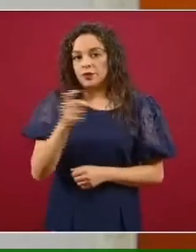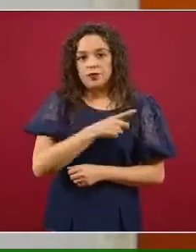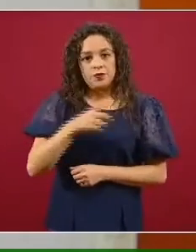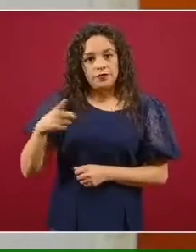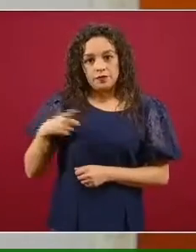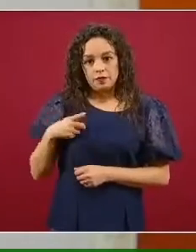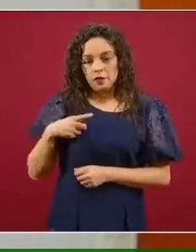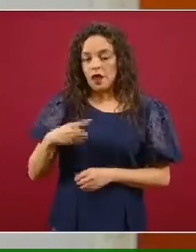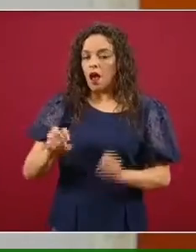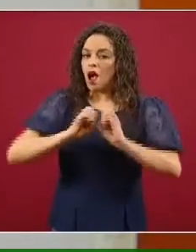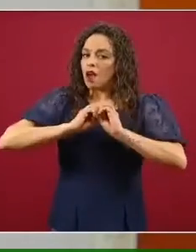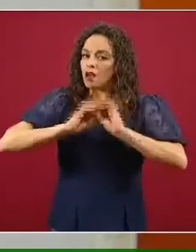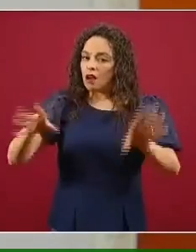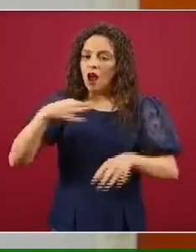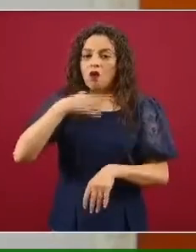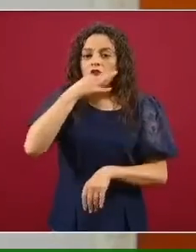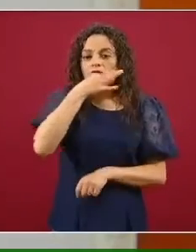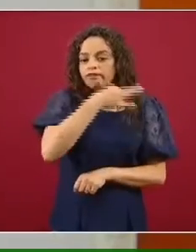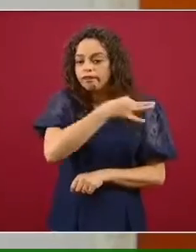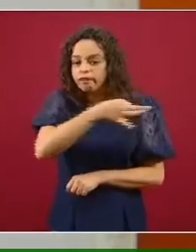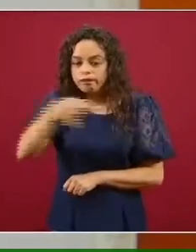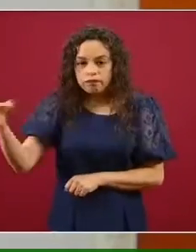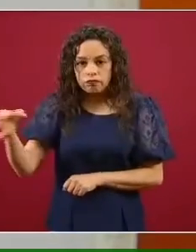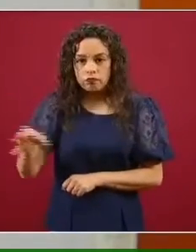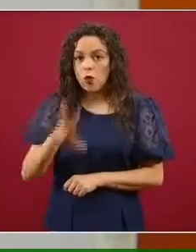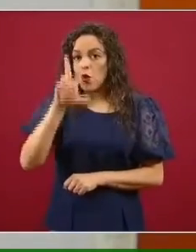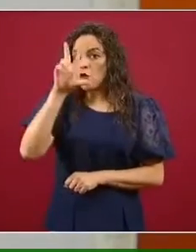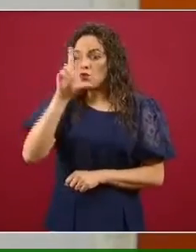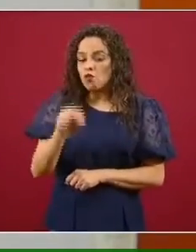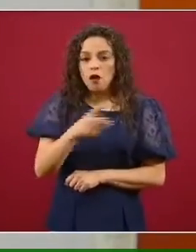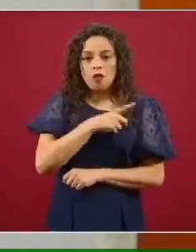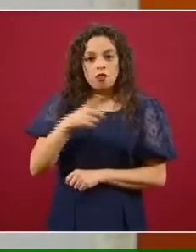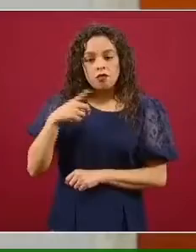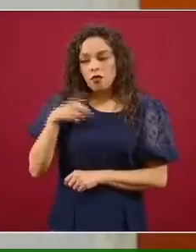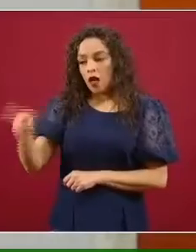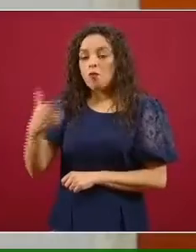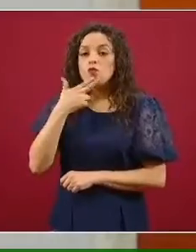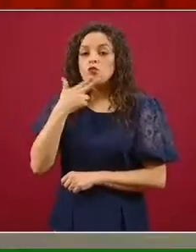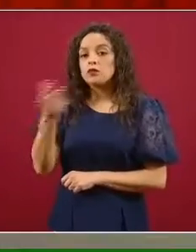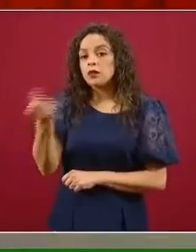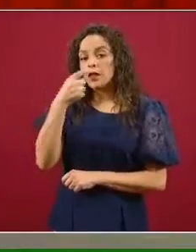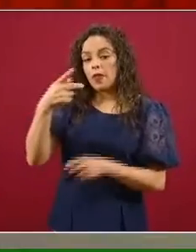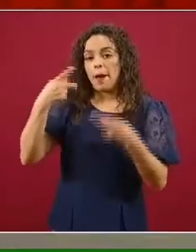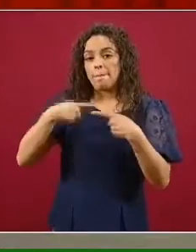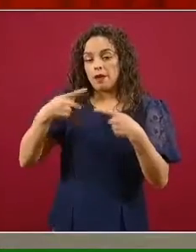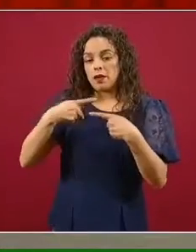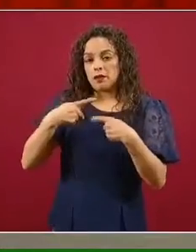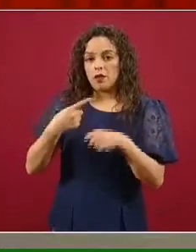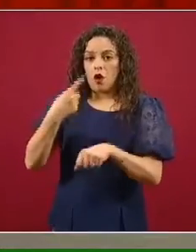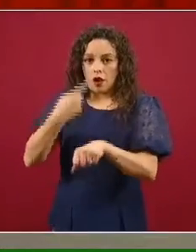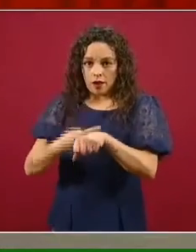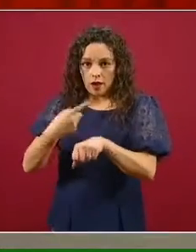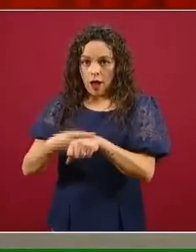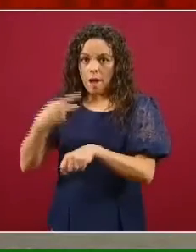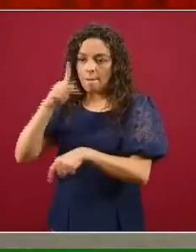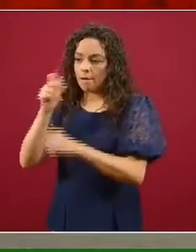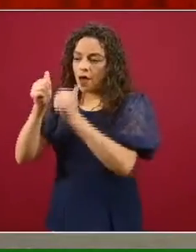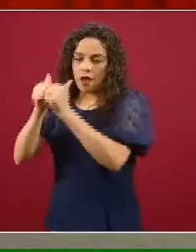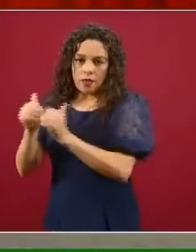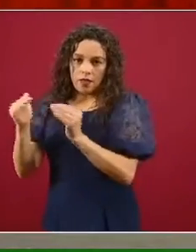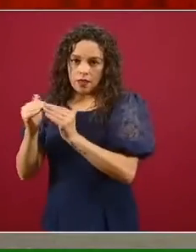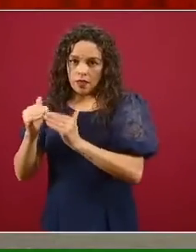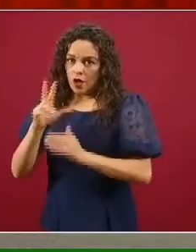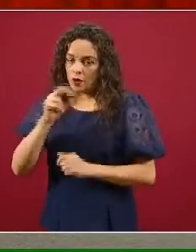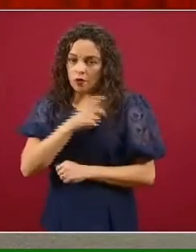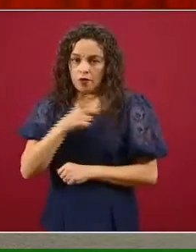de estos medicamentos para pacientes ambulatorios. Si me pasa la siguiente, por favor. Y la siguiente razón por